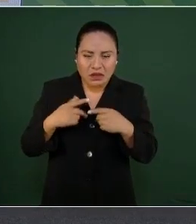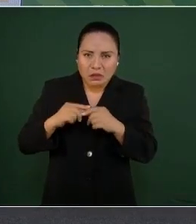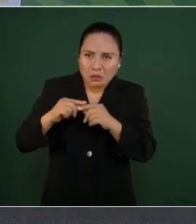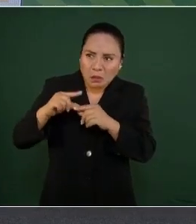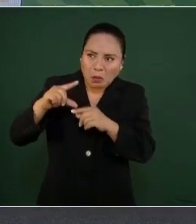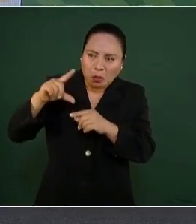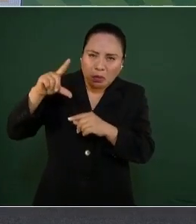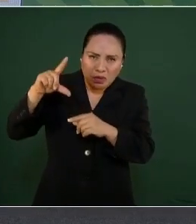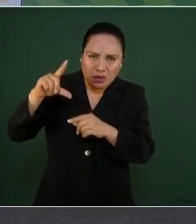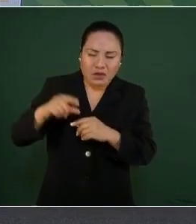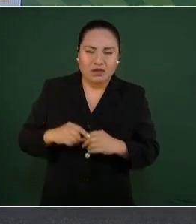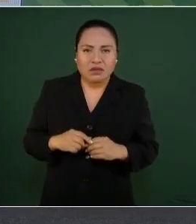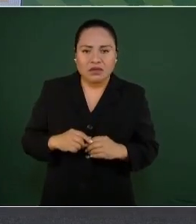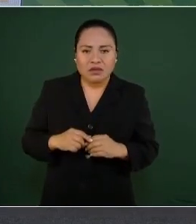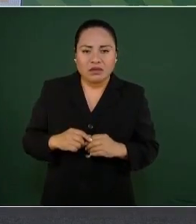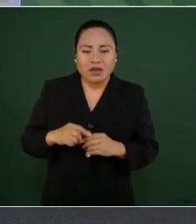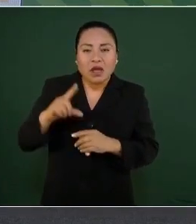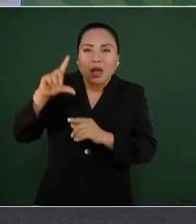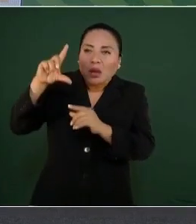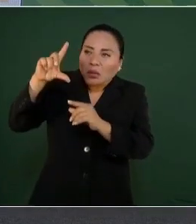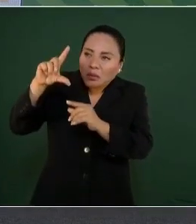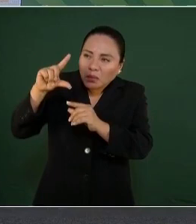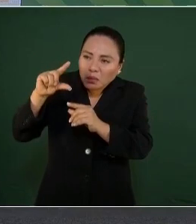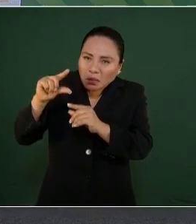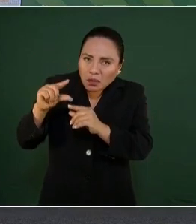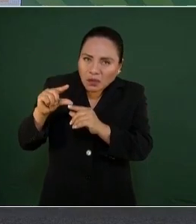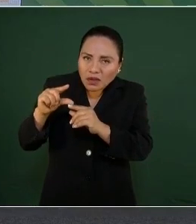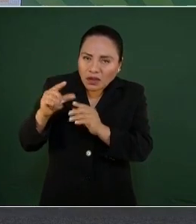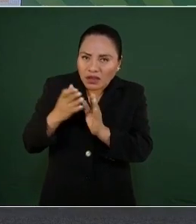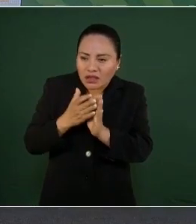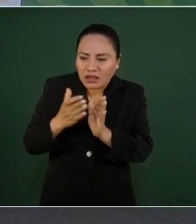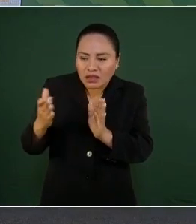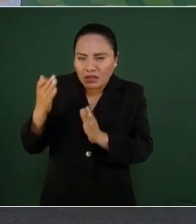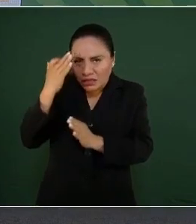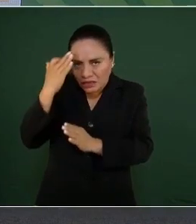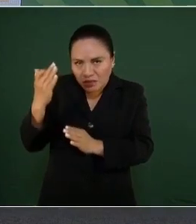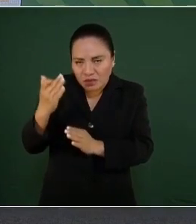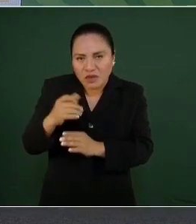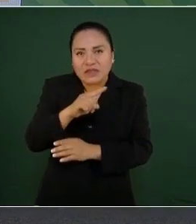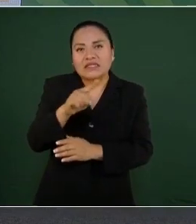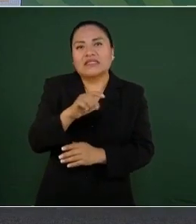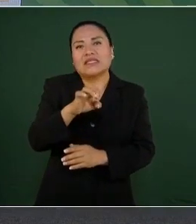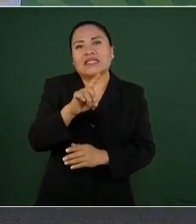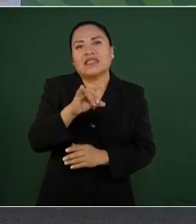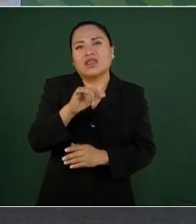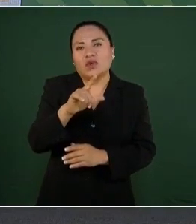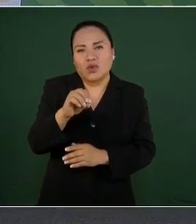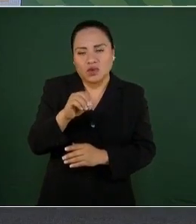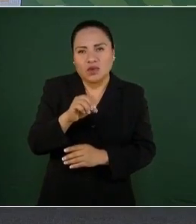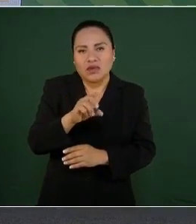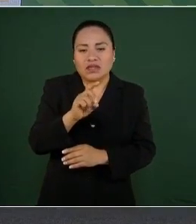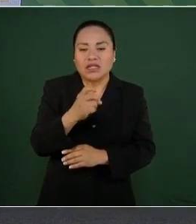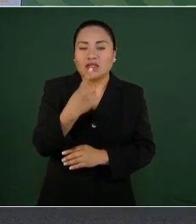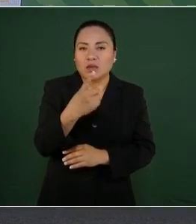con el único que bajó del periodo neoliberal fue con Zedillo,